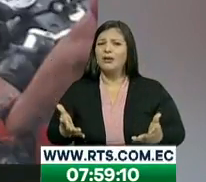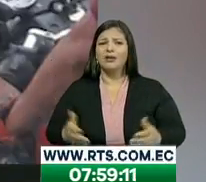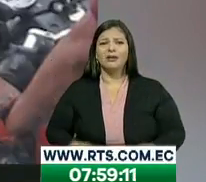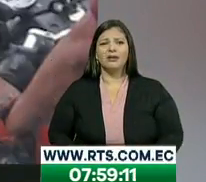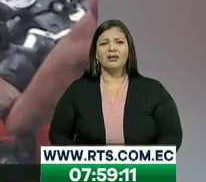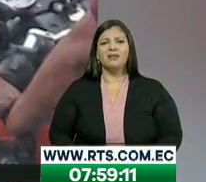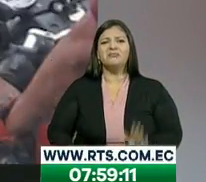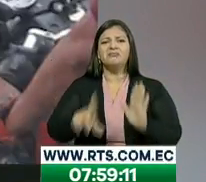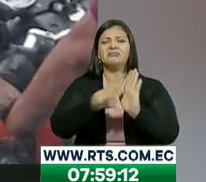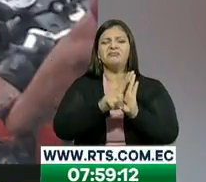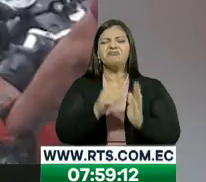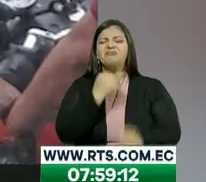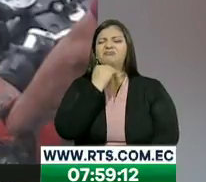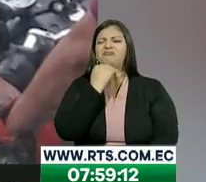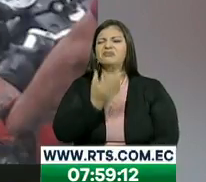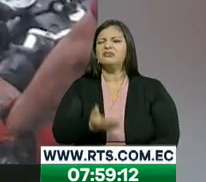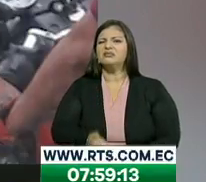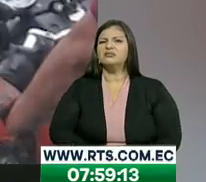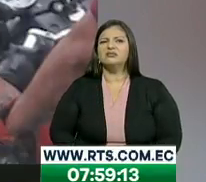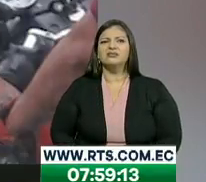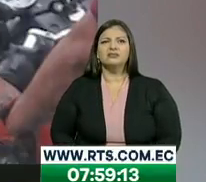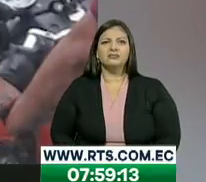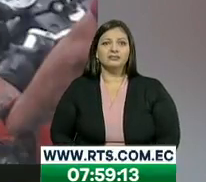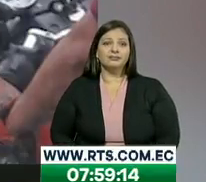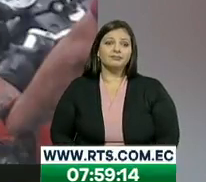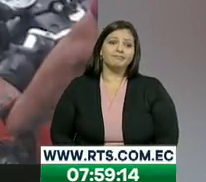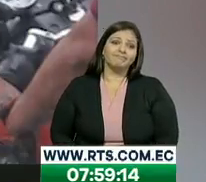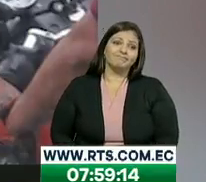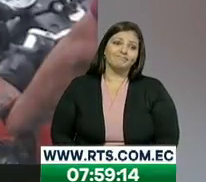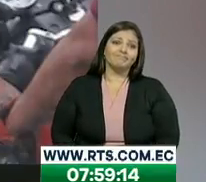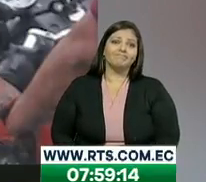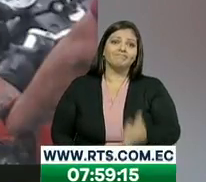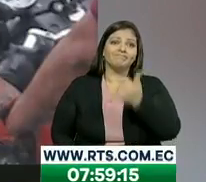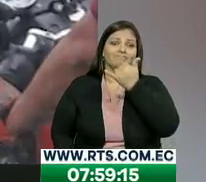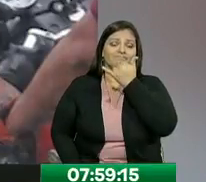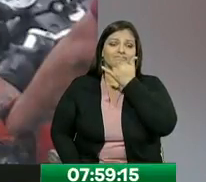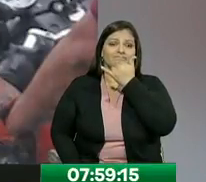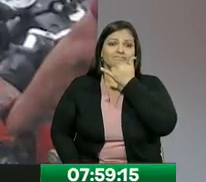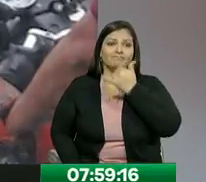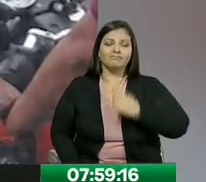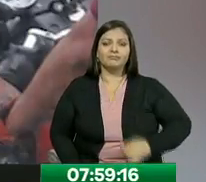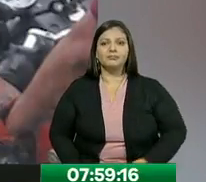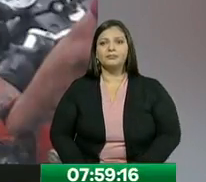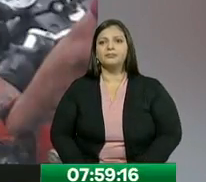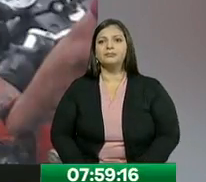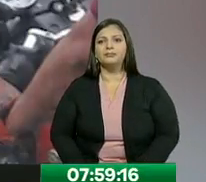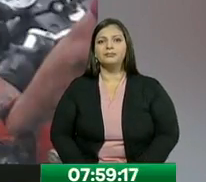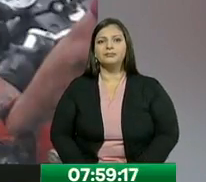grave. Pero los motociclistas y sus acompañantes no miden las consecuencias.